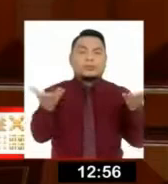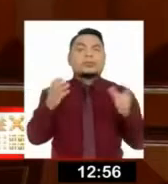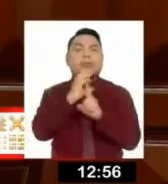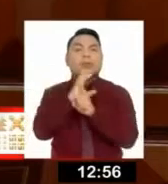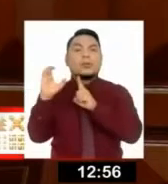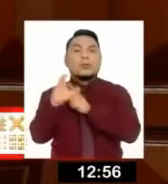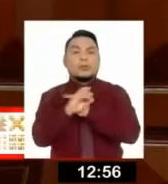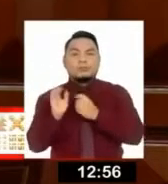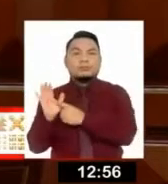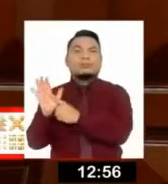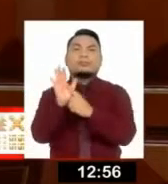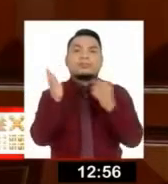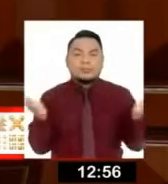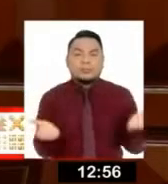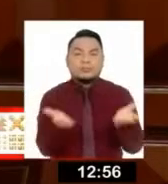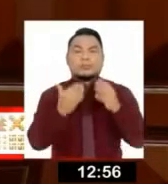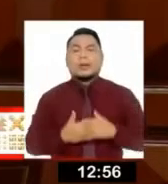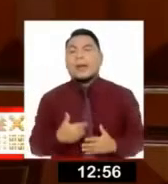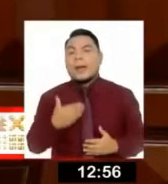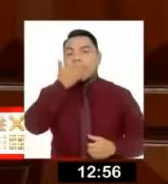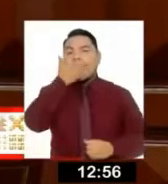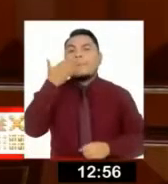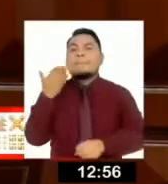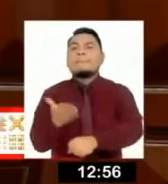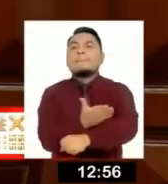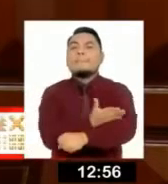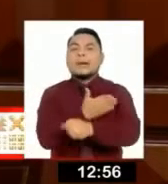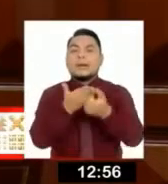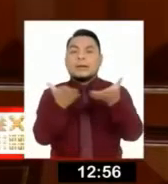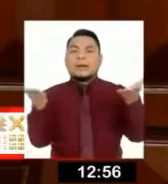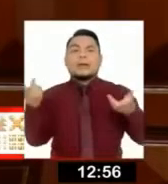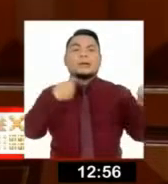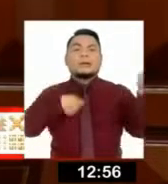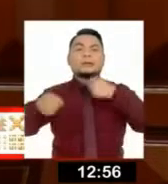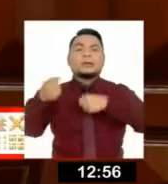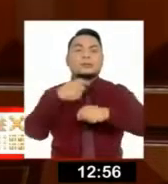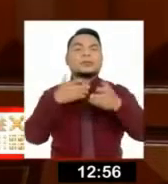culturas vivas. Se mejorará la apertura de mercados de